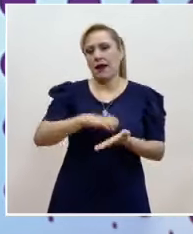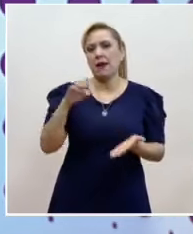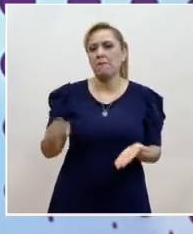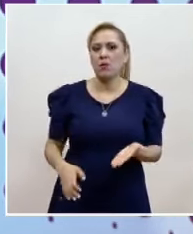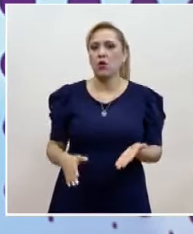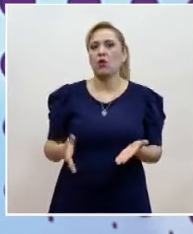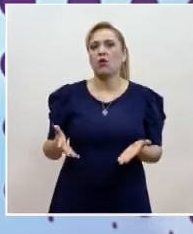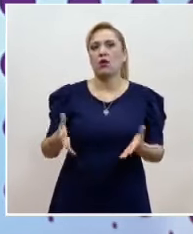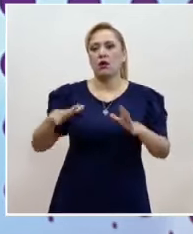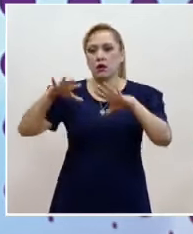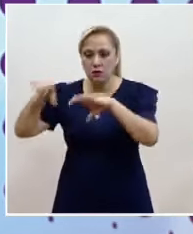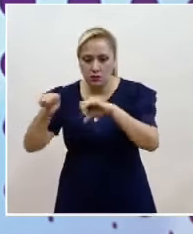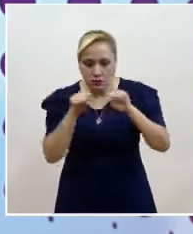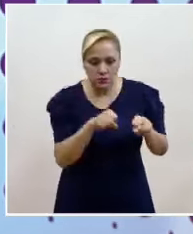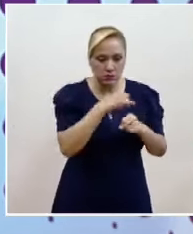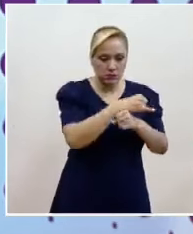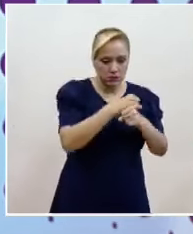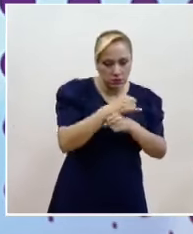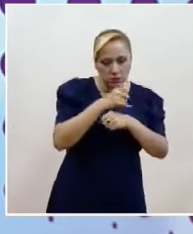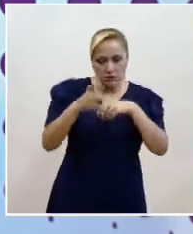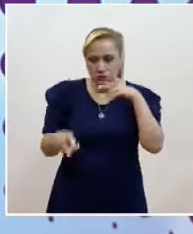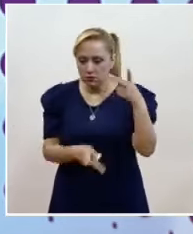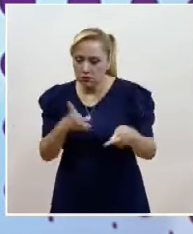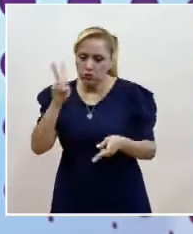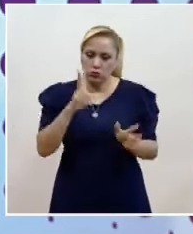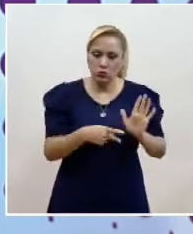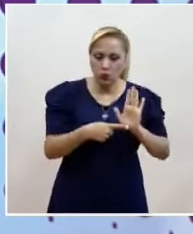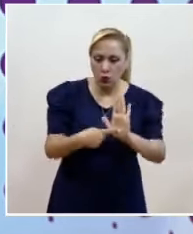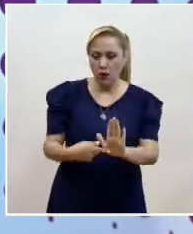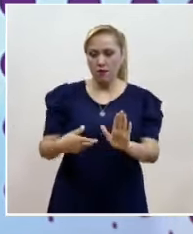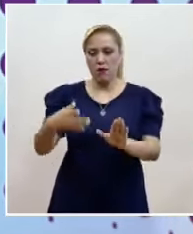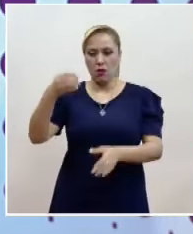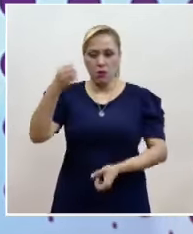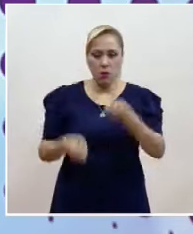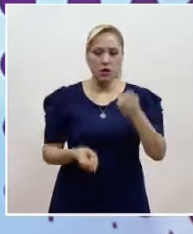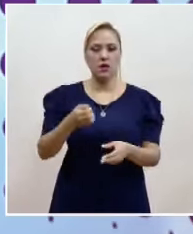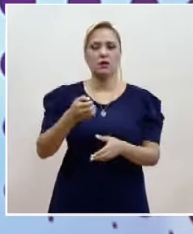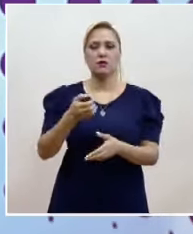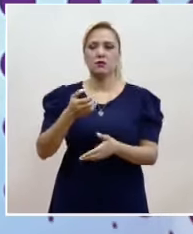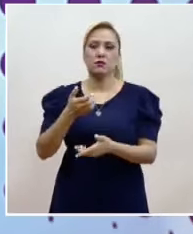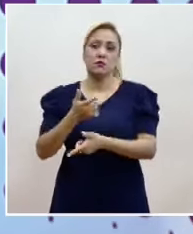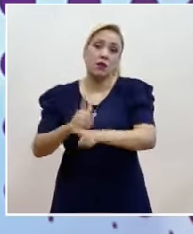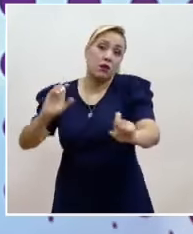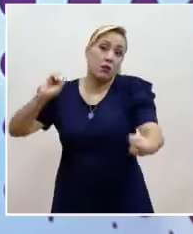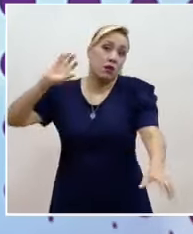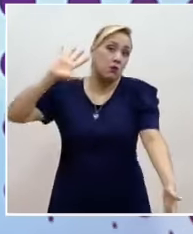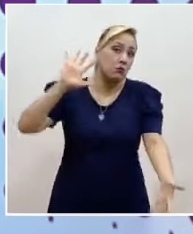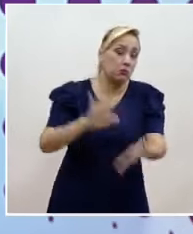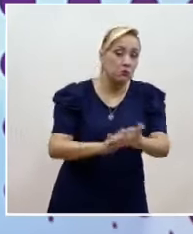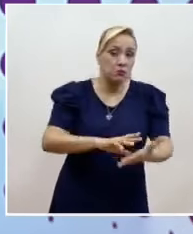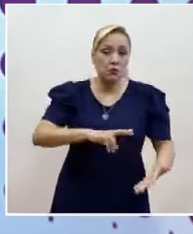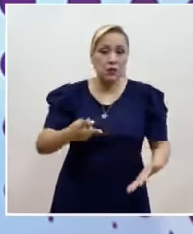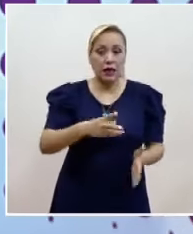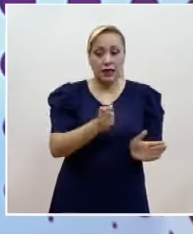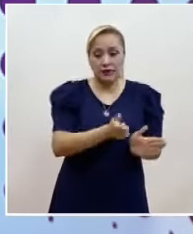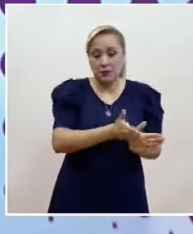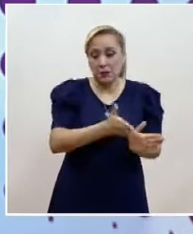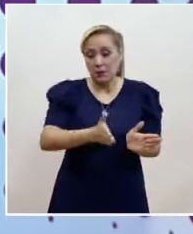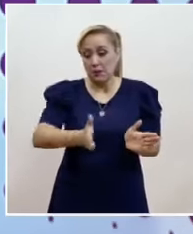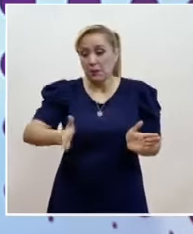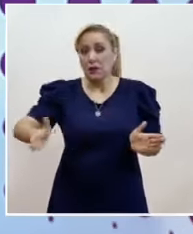proceso, que es un tema clásico desde muchos puntos de vista, pues cómo se van a surgir nuevos problemas, ¿no? Tal vez van a ser el mismo